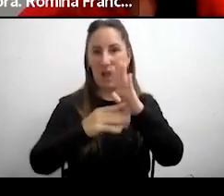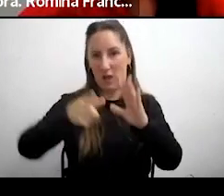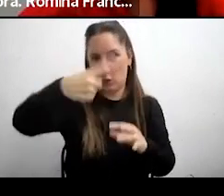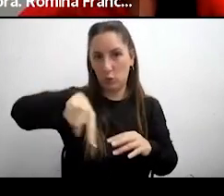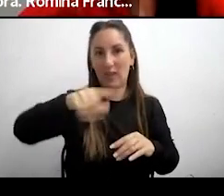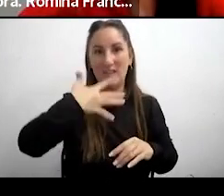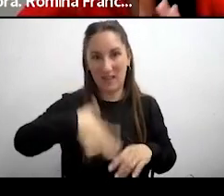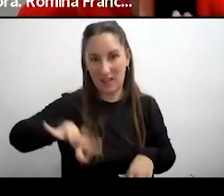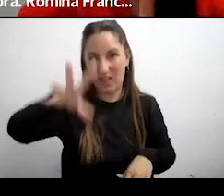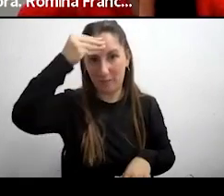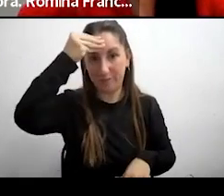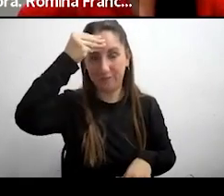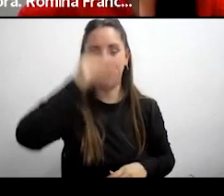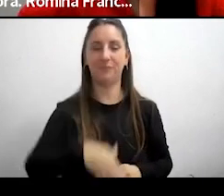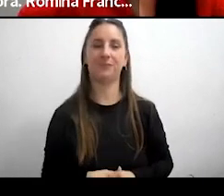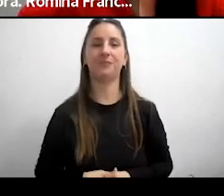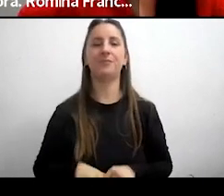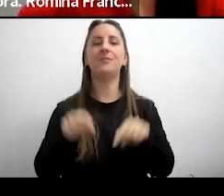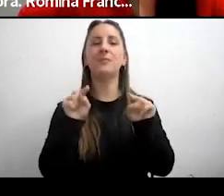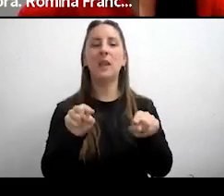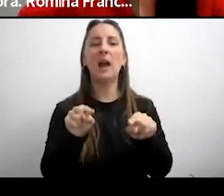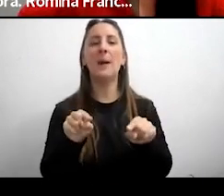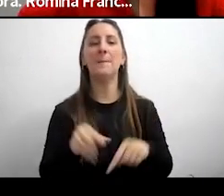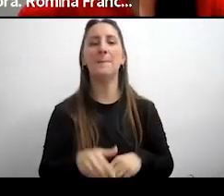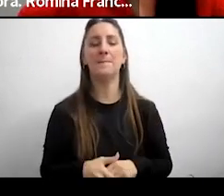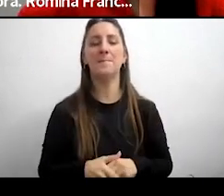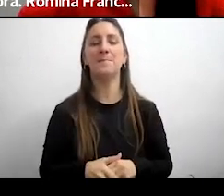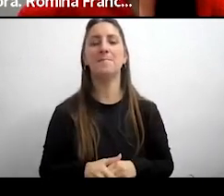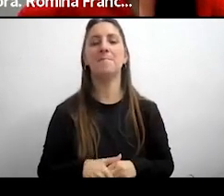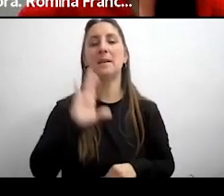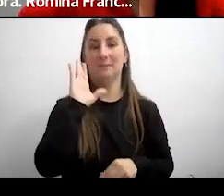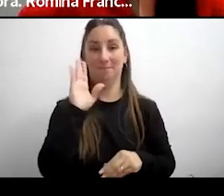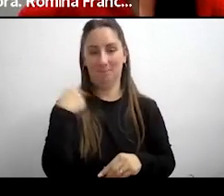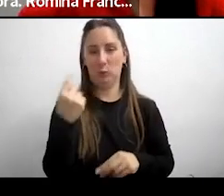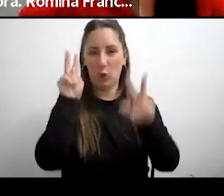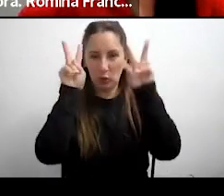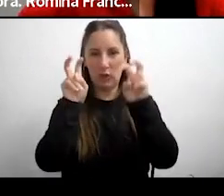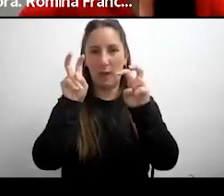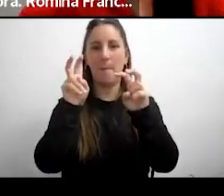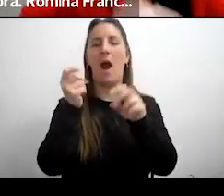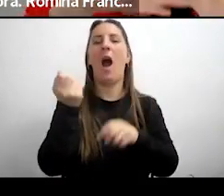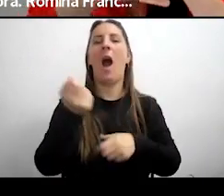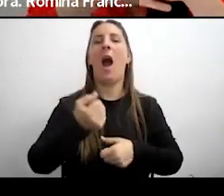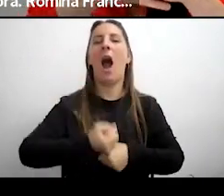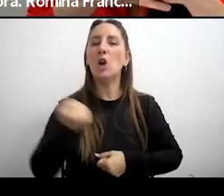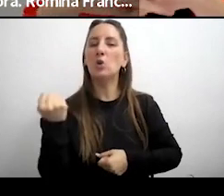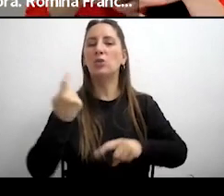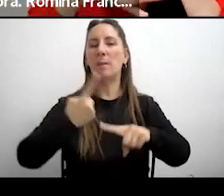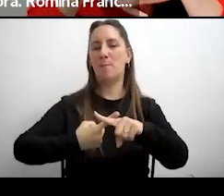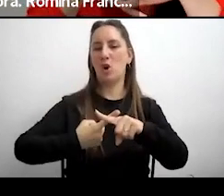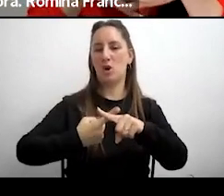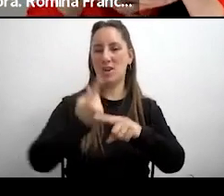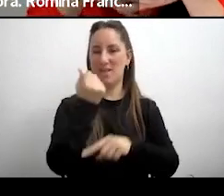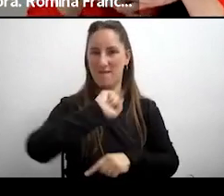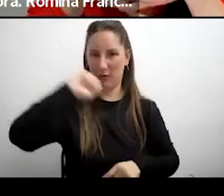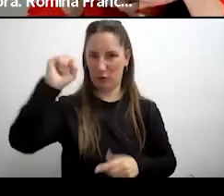la charla, ya acá nos vamos específicamente a nuestro tema, que es el ajuste por inflación impositivo. Bueno,